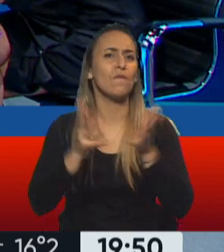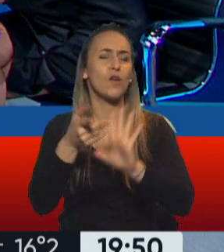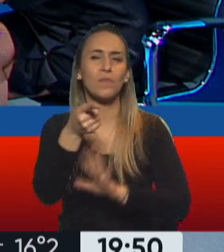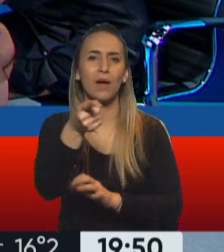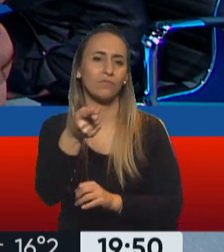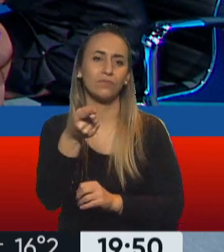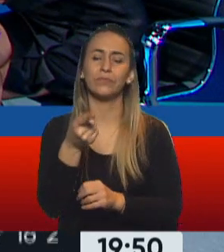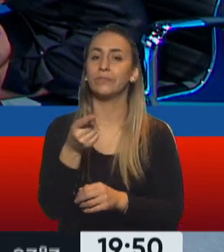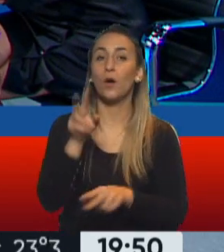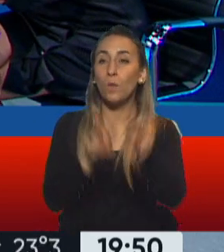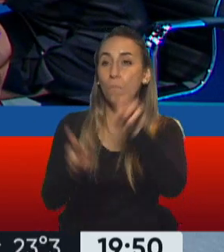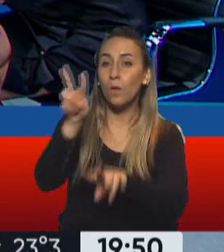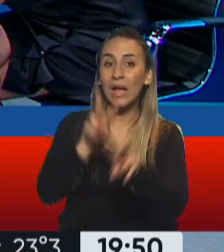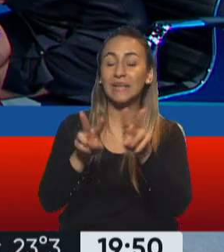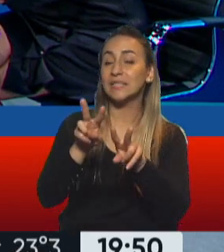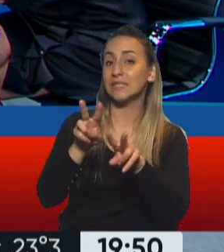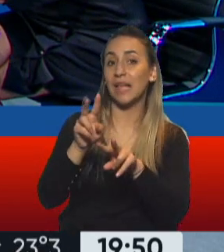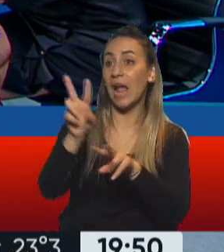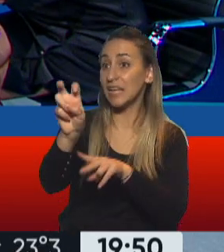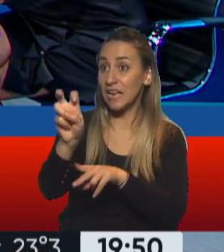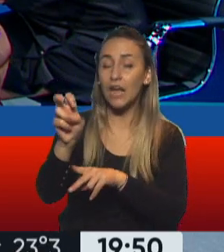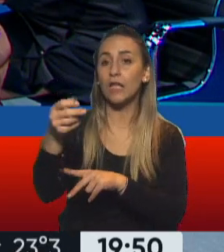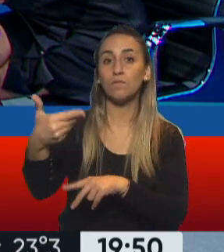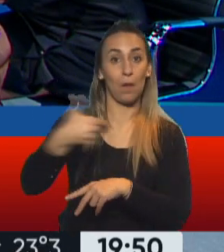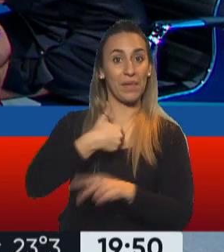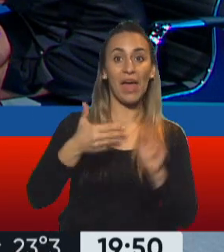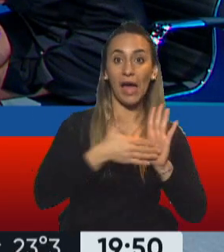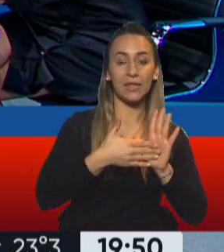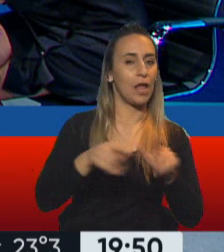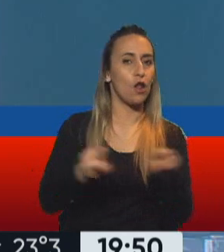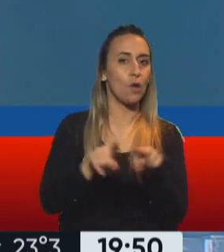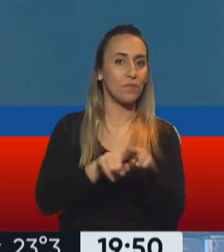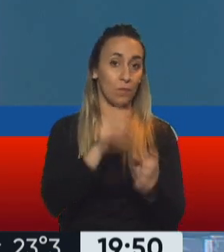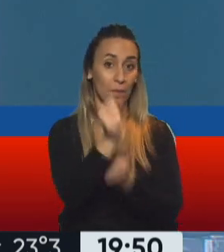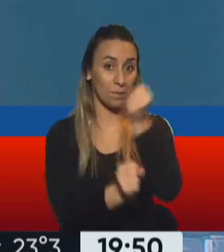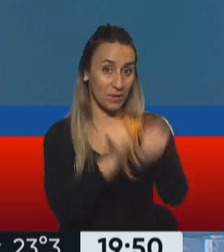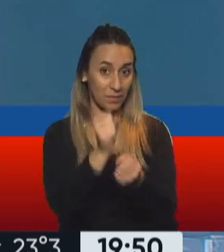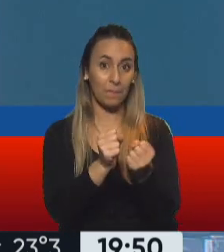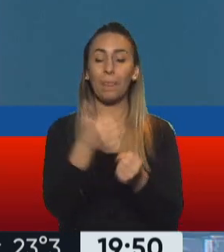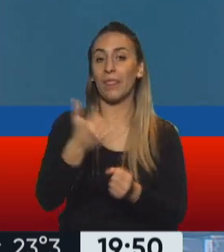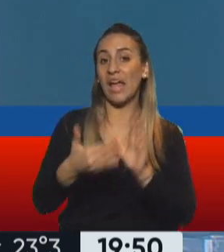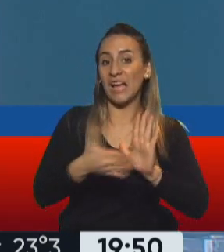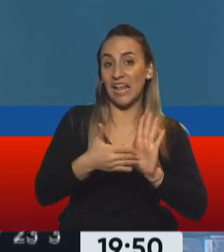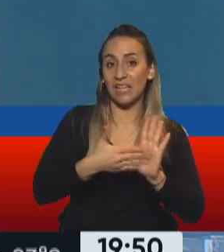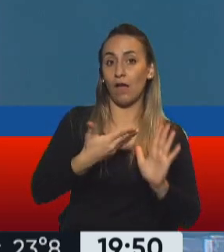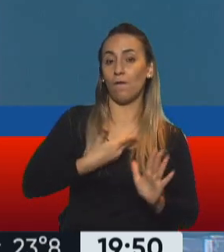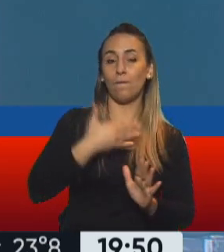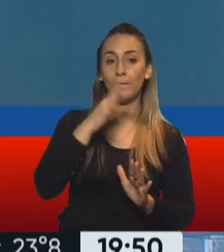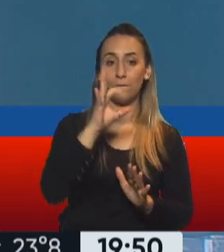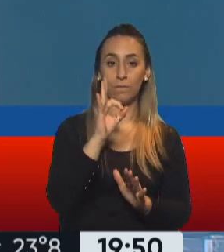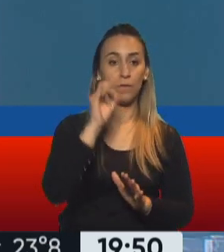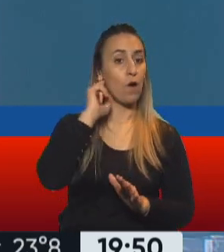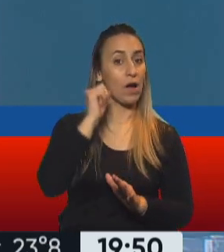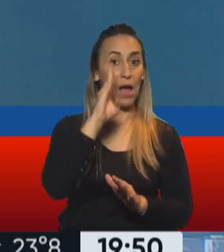buscar un alquiler alguien te pide una gran área estas pymes tienen ahora estos créditos la garantía del fogaba que es el estado en